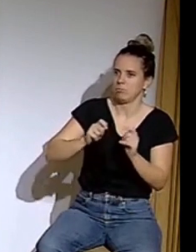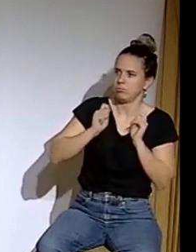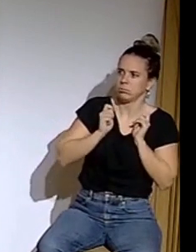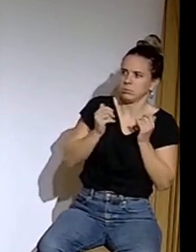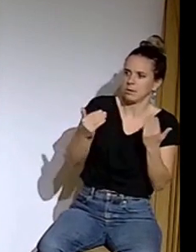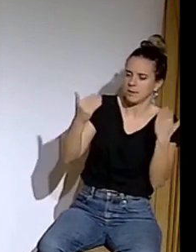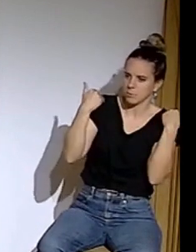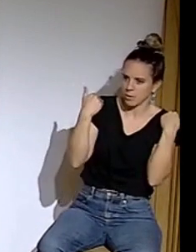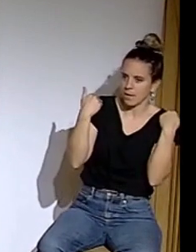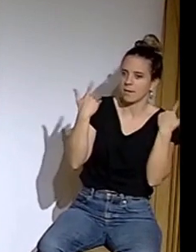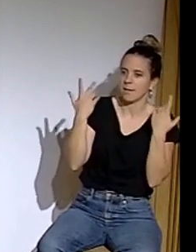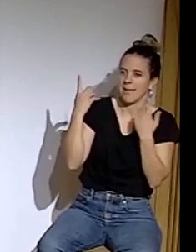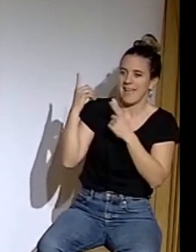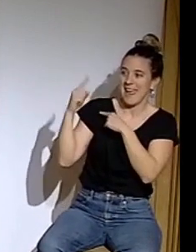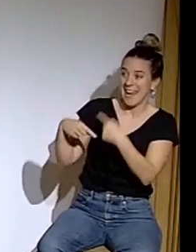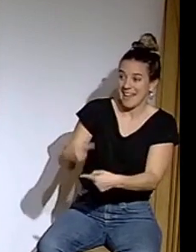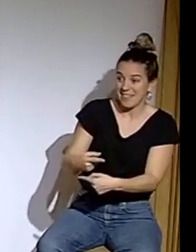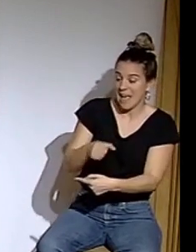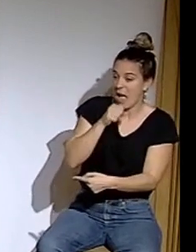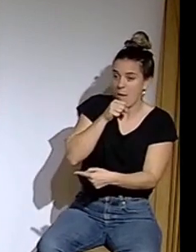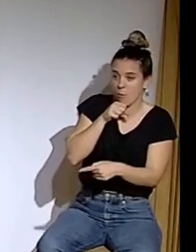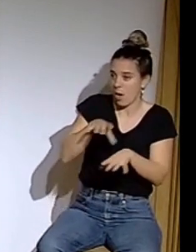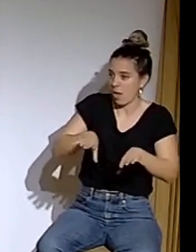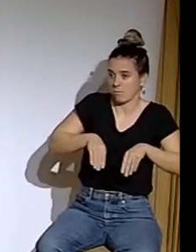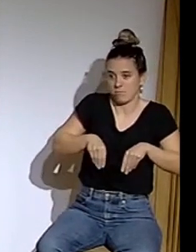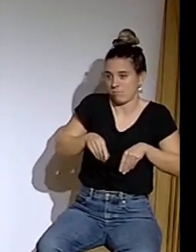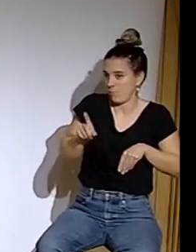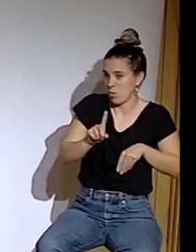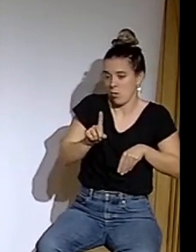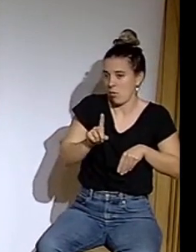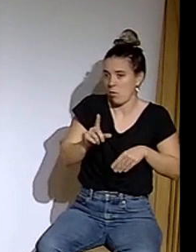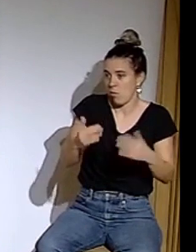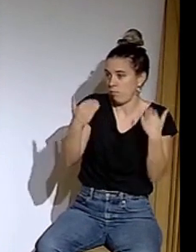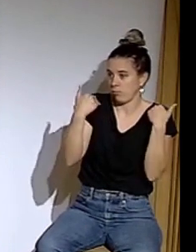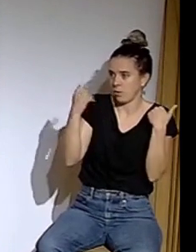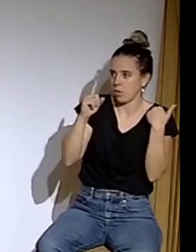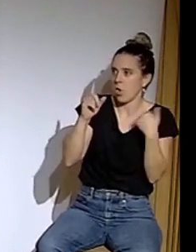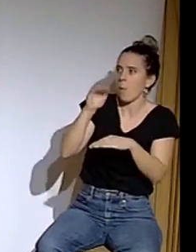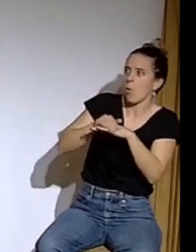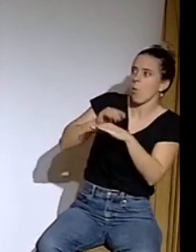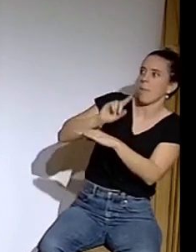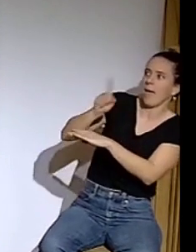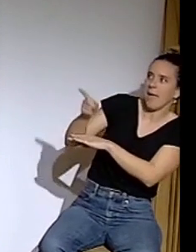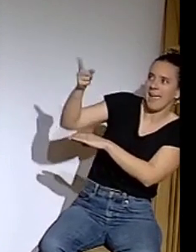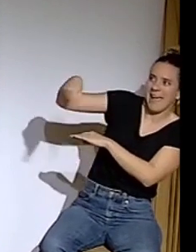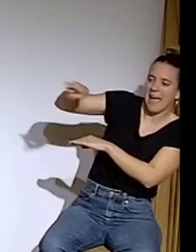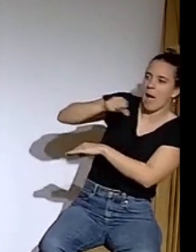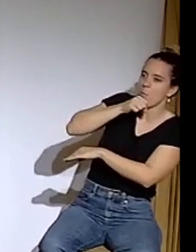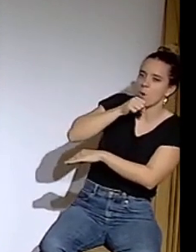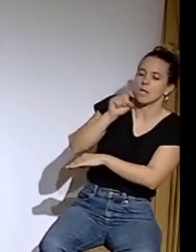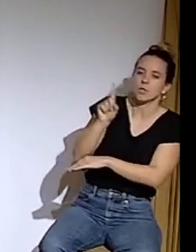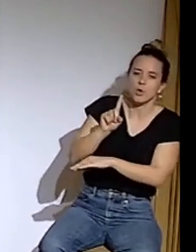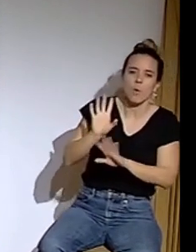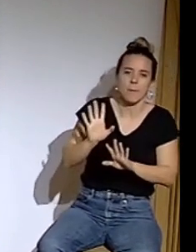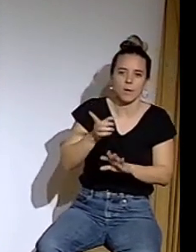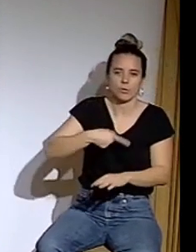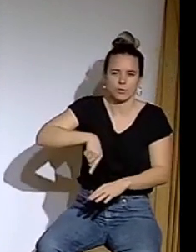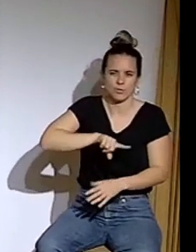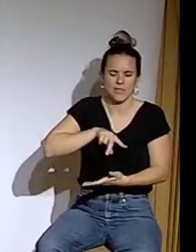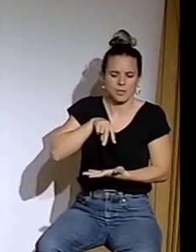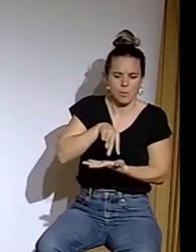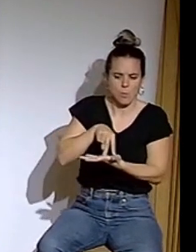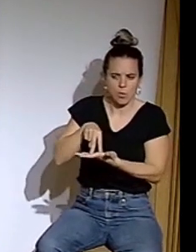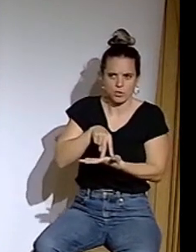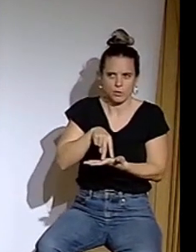nuestras abuelas igual no se hicieron cargo no O sea tampoco no culparlas a ellas pero sí resituarnos un poco